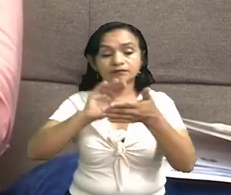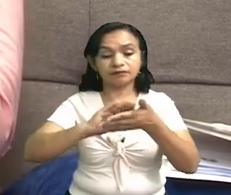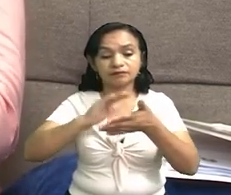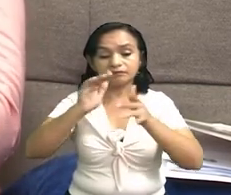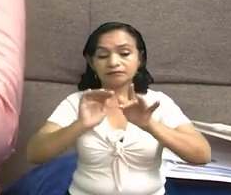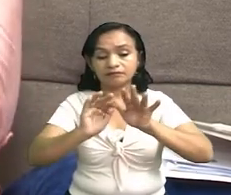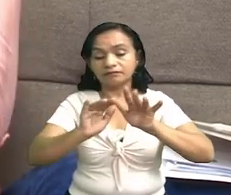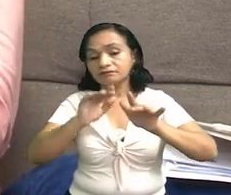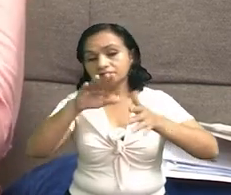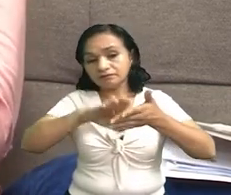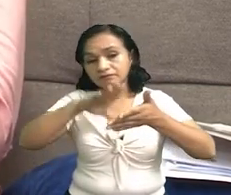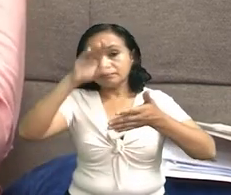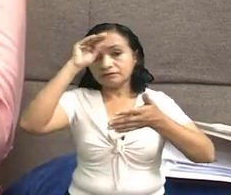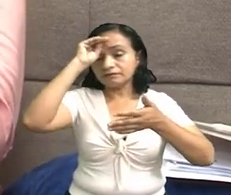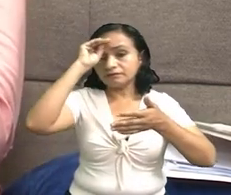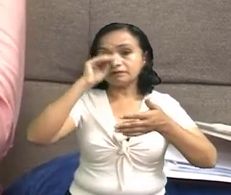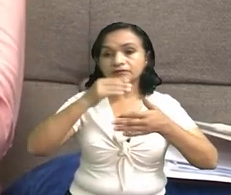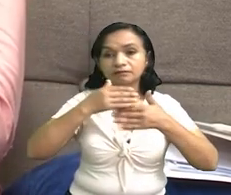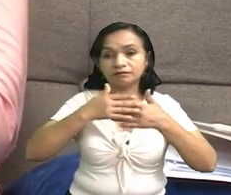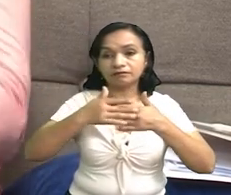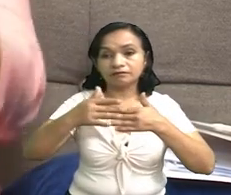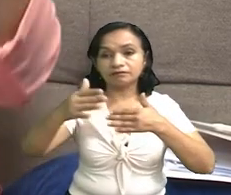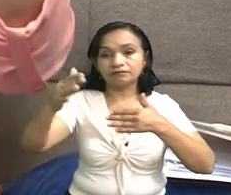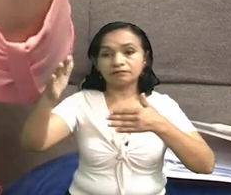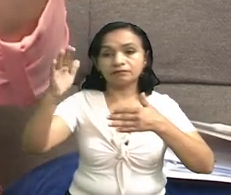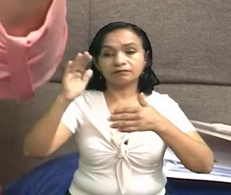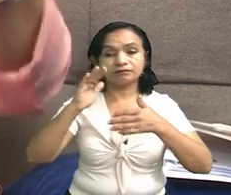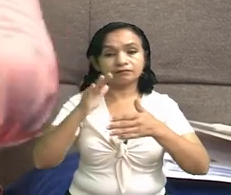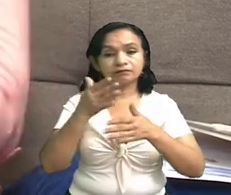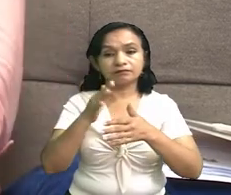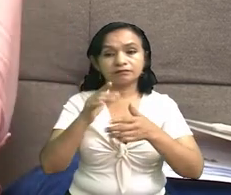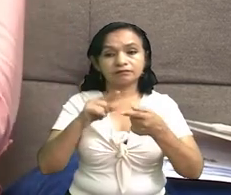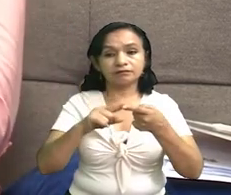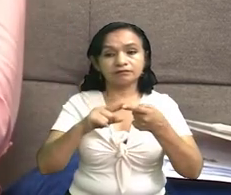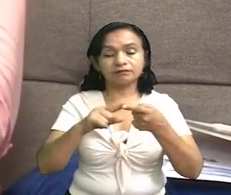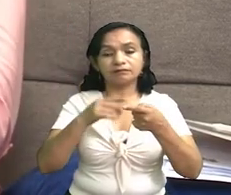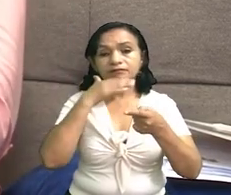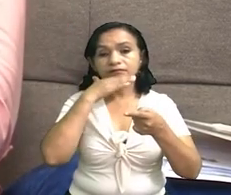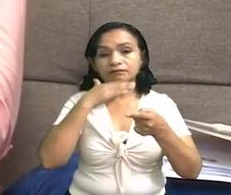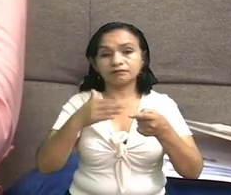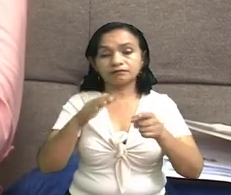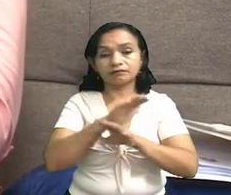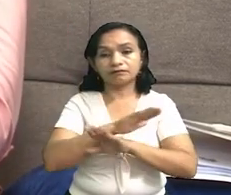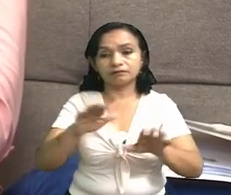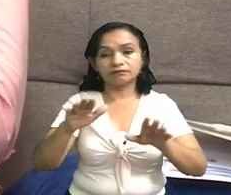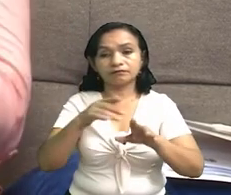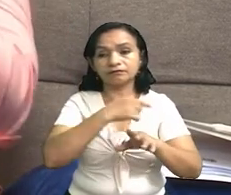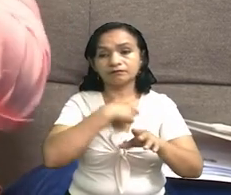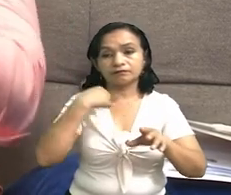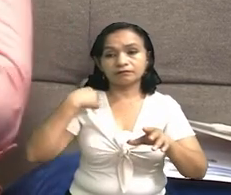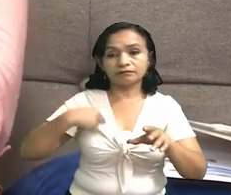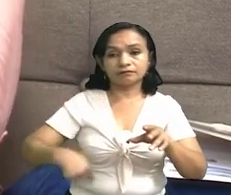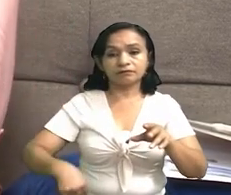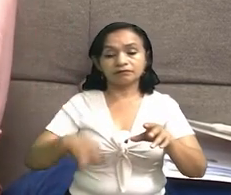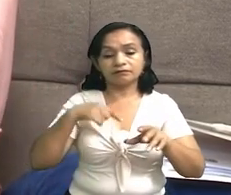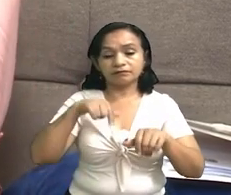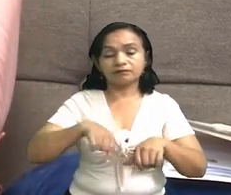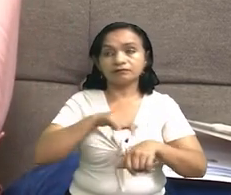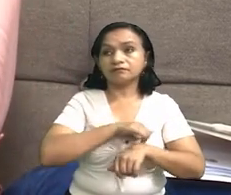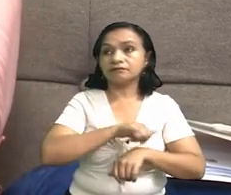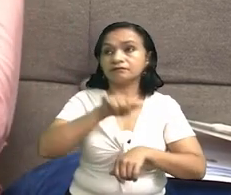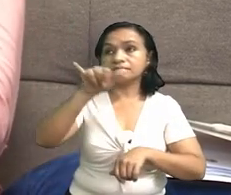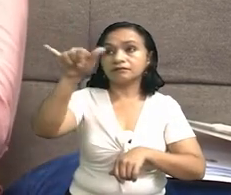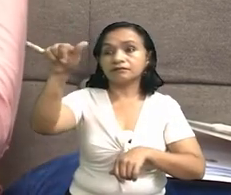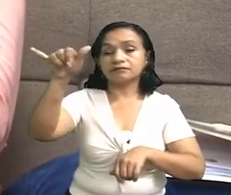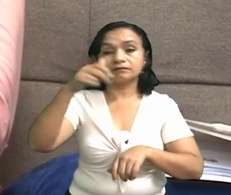Claro. Ellos van a estar hasta casi a final de diciembre en China. Hoy ya están volando Y